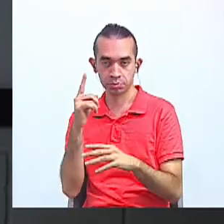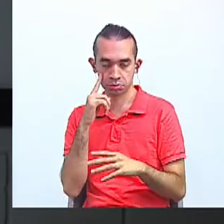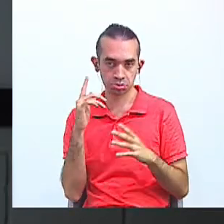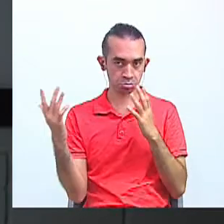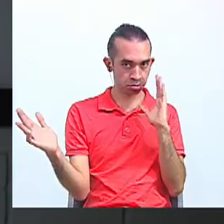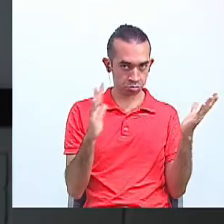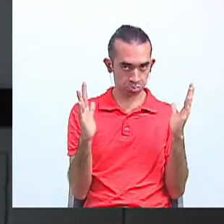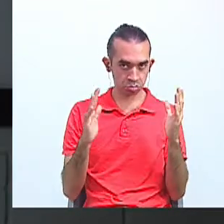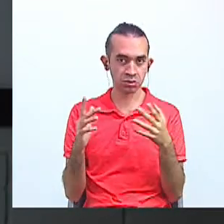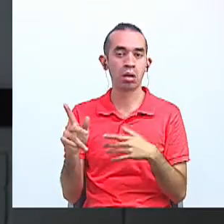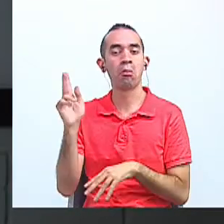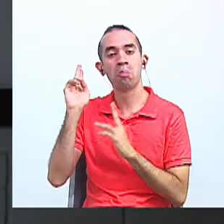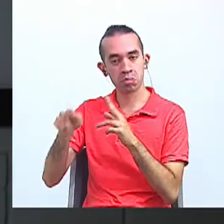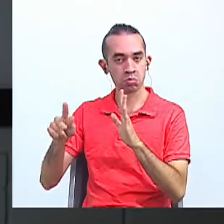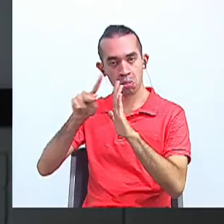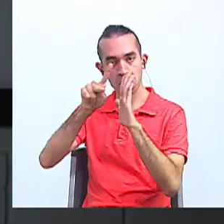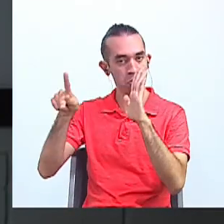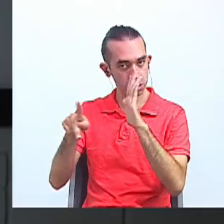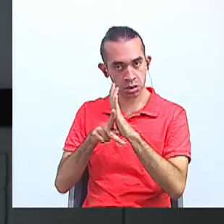haciendo el principio de Arquímedes.